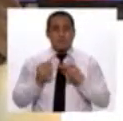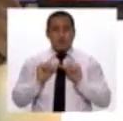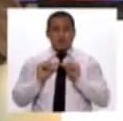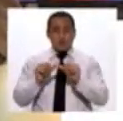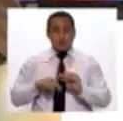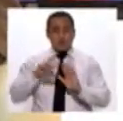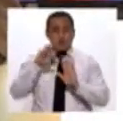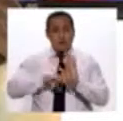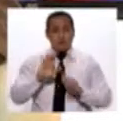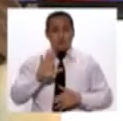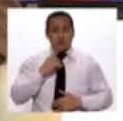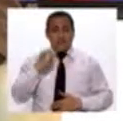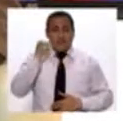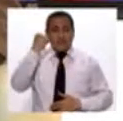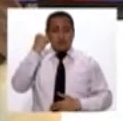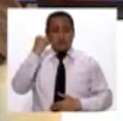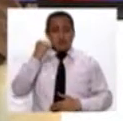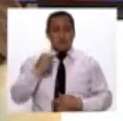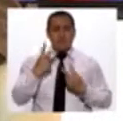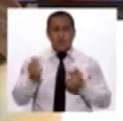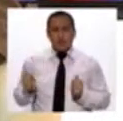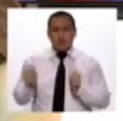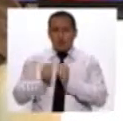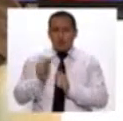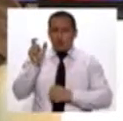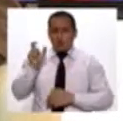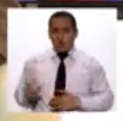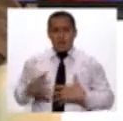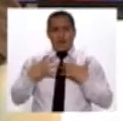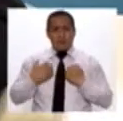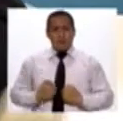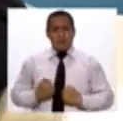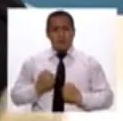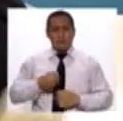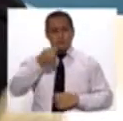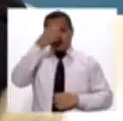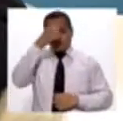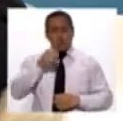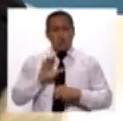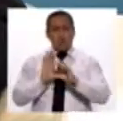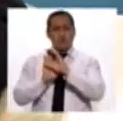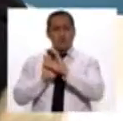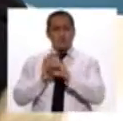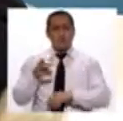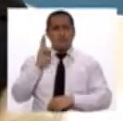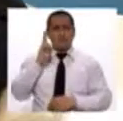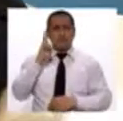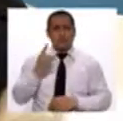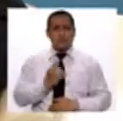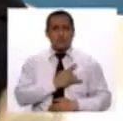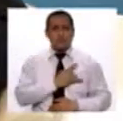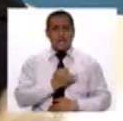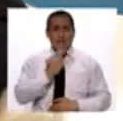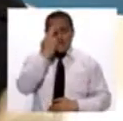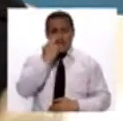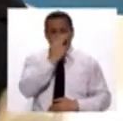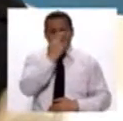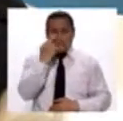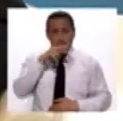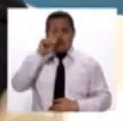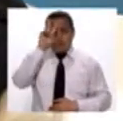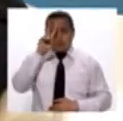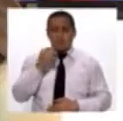Continuamos con el programa Tus Derechos y hoy día nos acompaña el doctor Aníbal Quiroga, un destacado abogado constitucionalista y profesor de la Pontificia Universidad